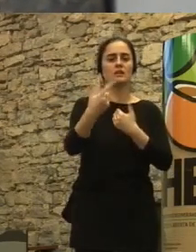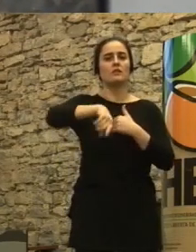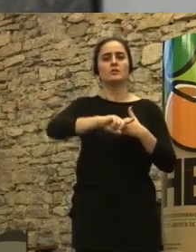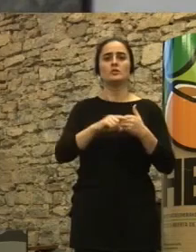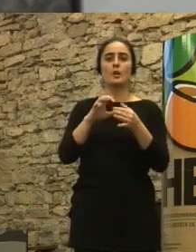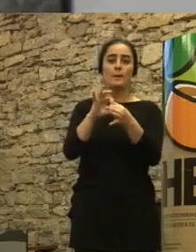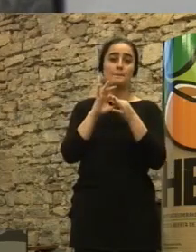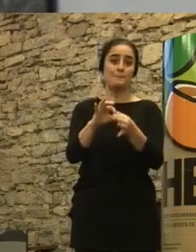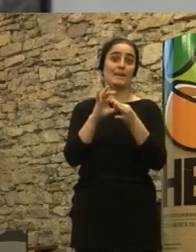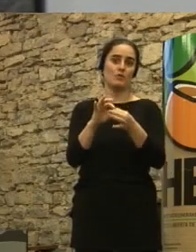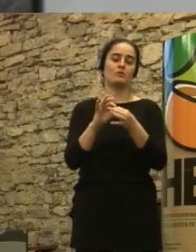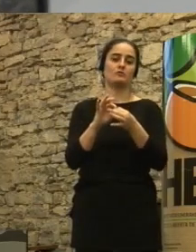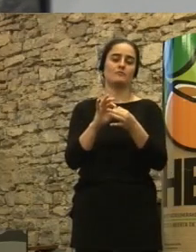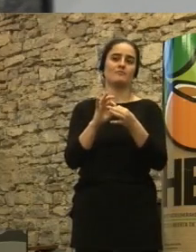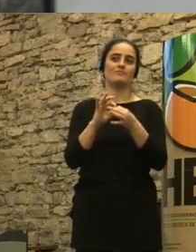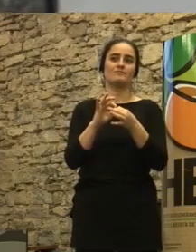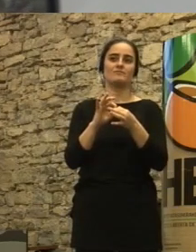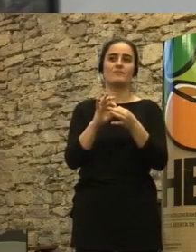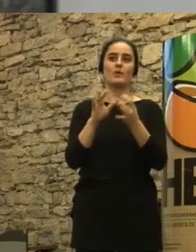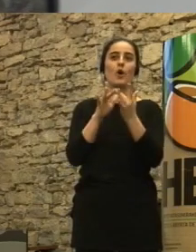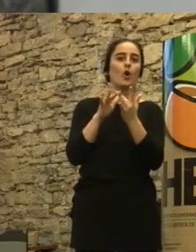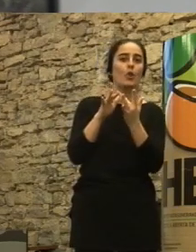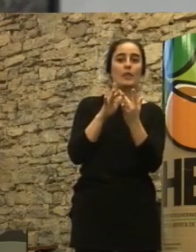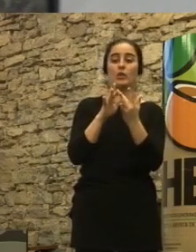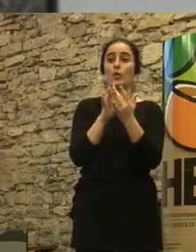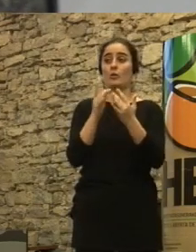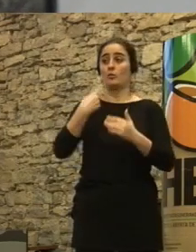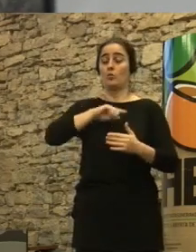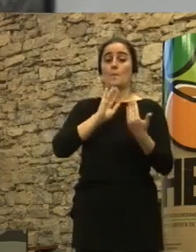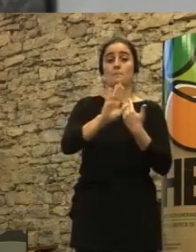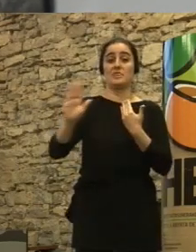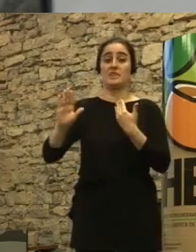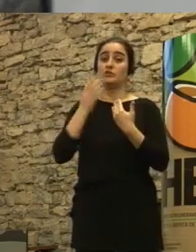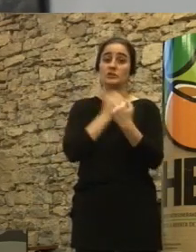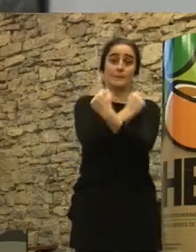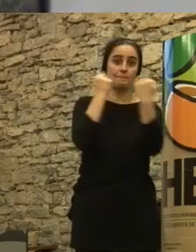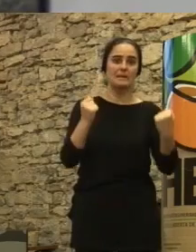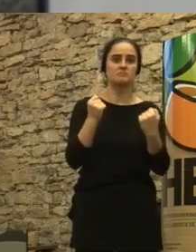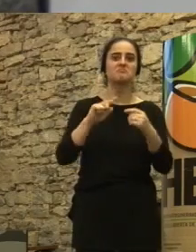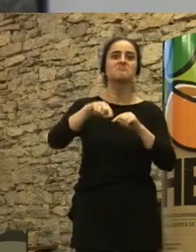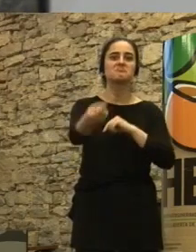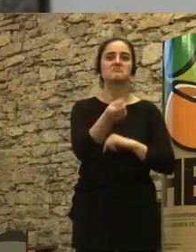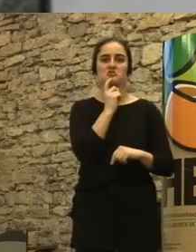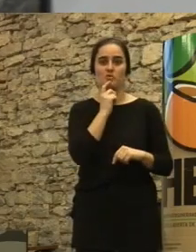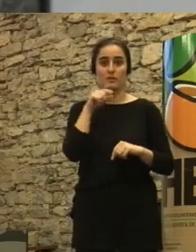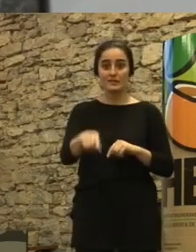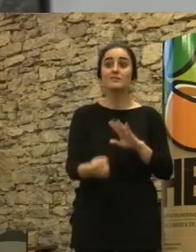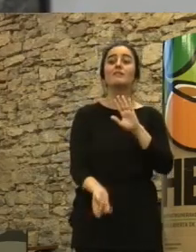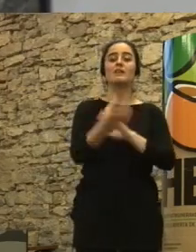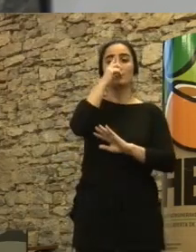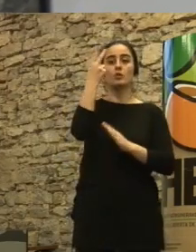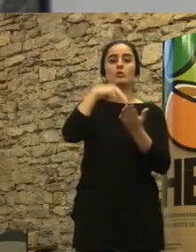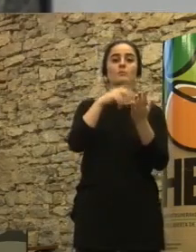los vínculos, las relaciones que tenemos con nuestros vecinos. Así nació en 2016 el proyecto de la